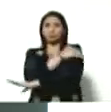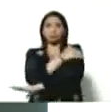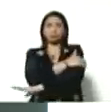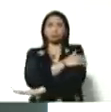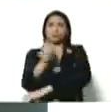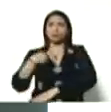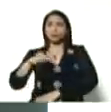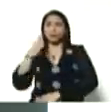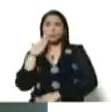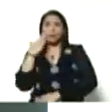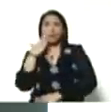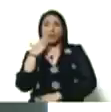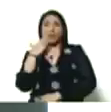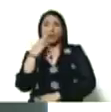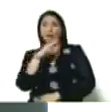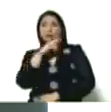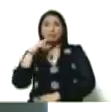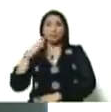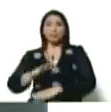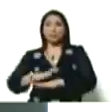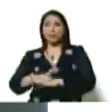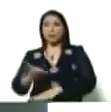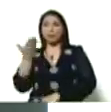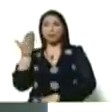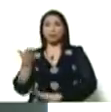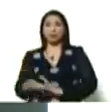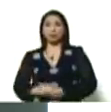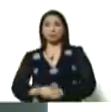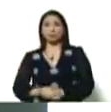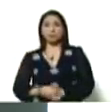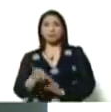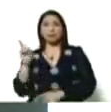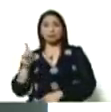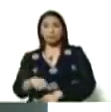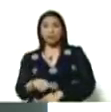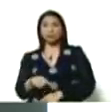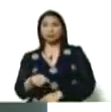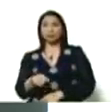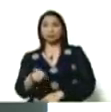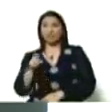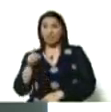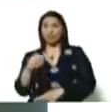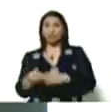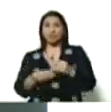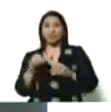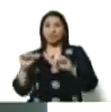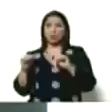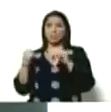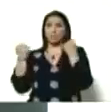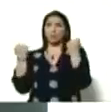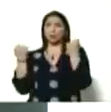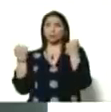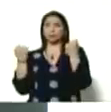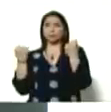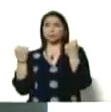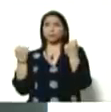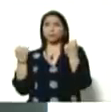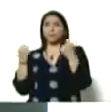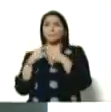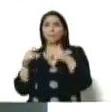madre diabética, pues contra ella fueron también, para impedir que Venezuela pudiera adquirir la insulina para los tratamientos de los